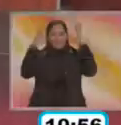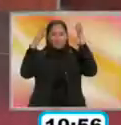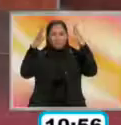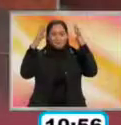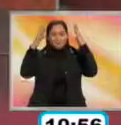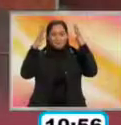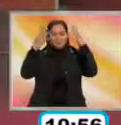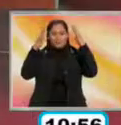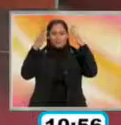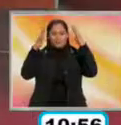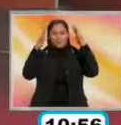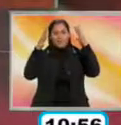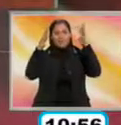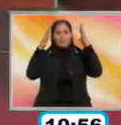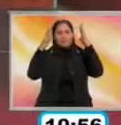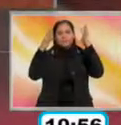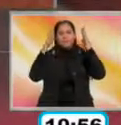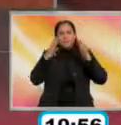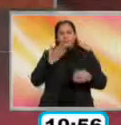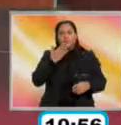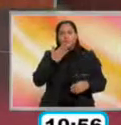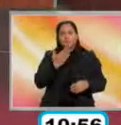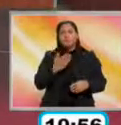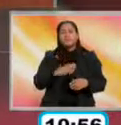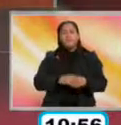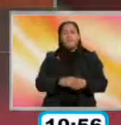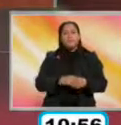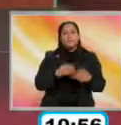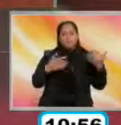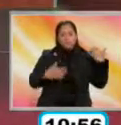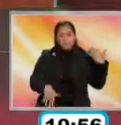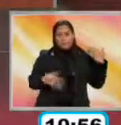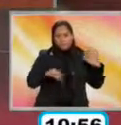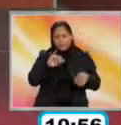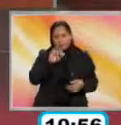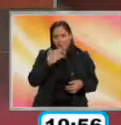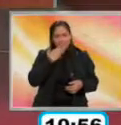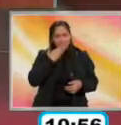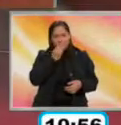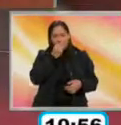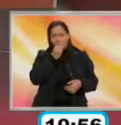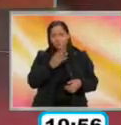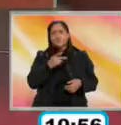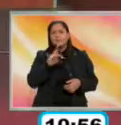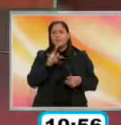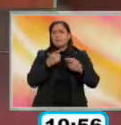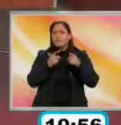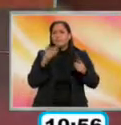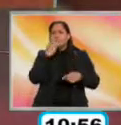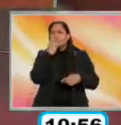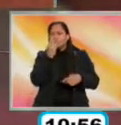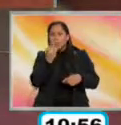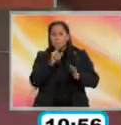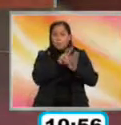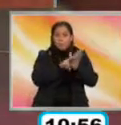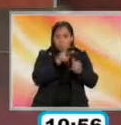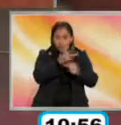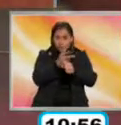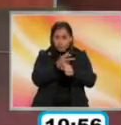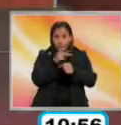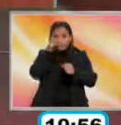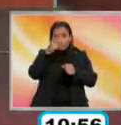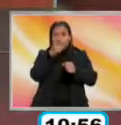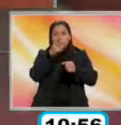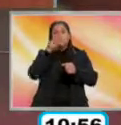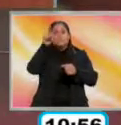Hueco, muy bien, muy buena versión acústica, pero acá lo vamos a encontrar diferente, el sencillo de Lobo. Cuéntanos, Sí. aparte del video que lo filmaron allá